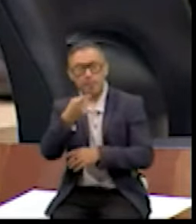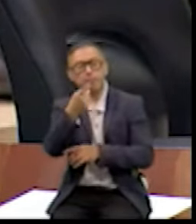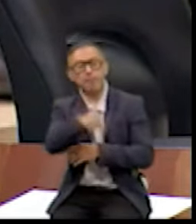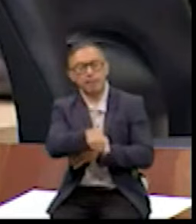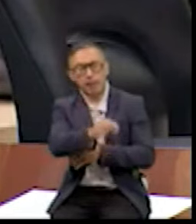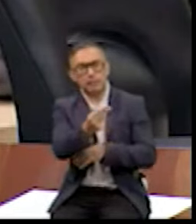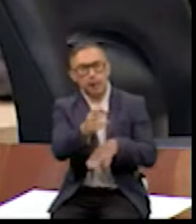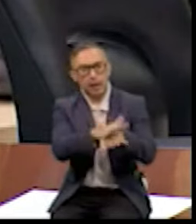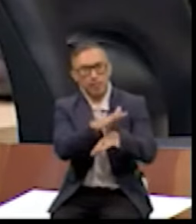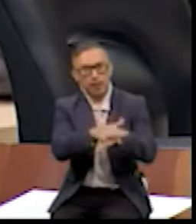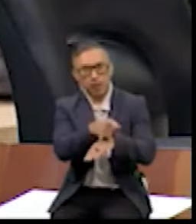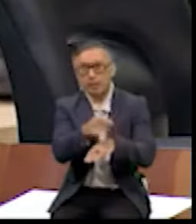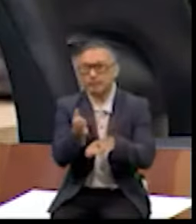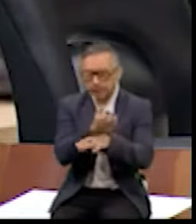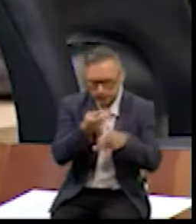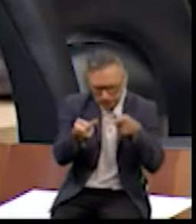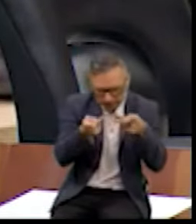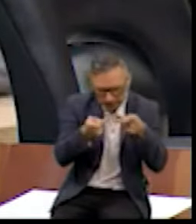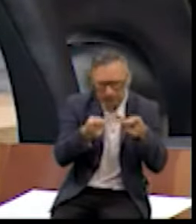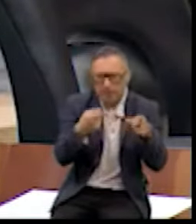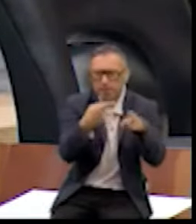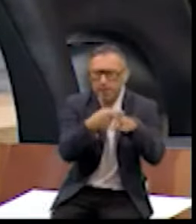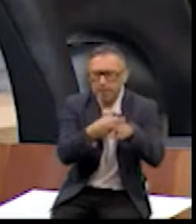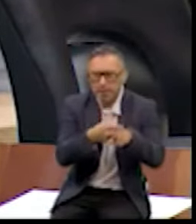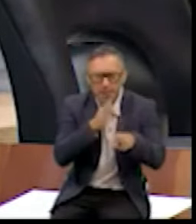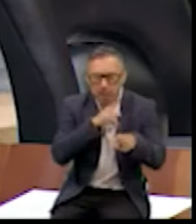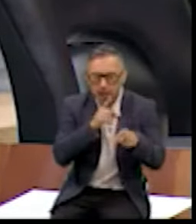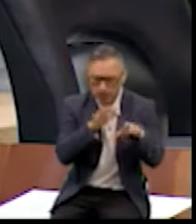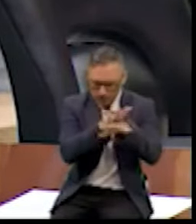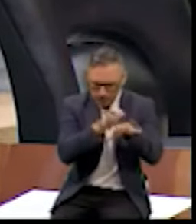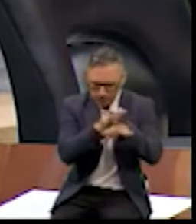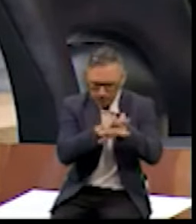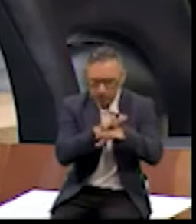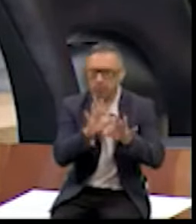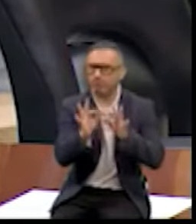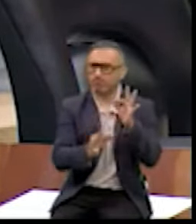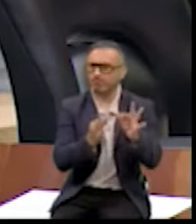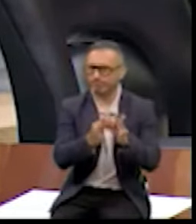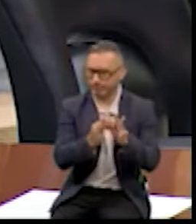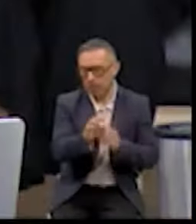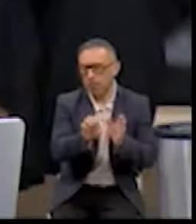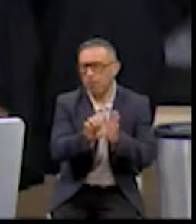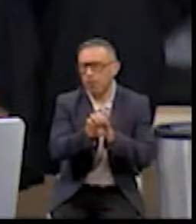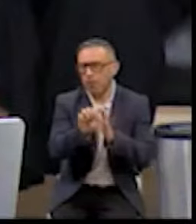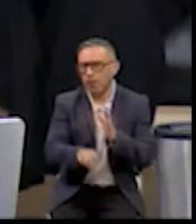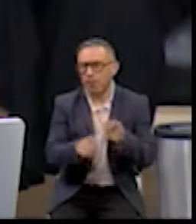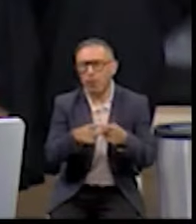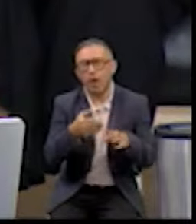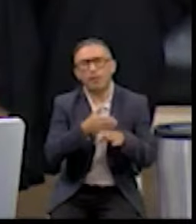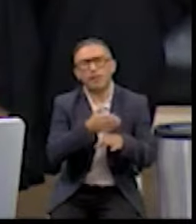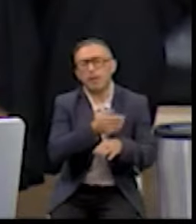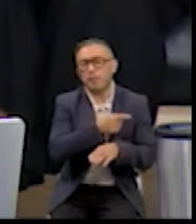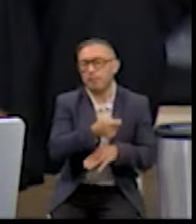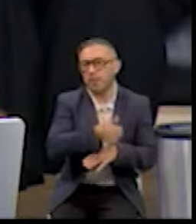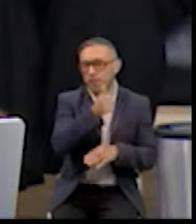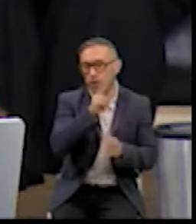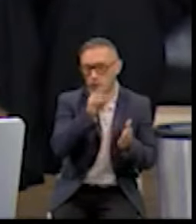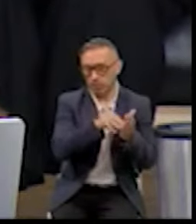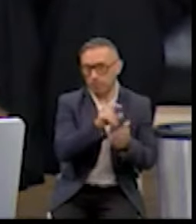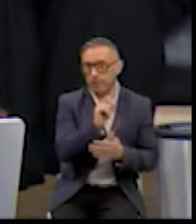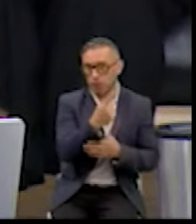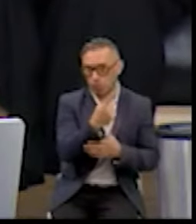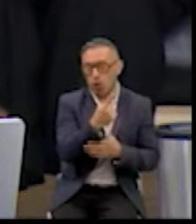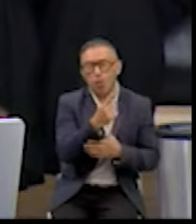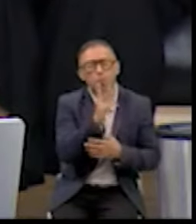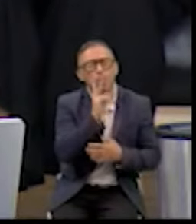fuerzas políticas que digan MC, tienes que invitar al PRI y al PAN localmente hablando, porque